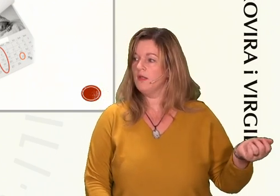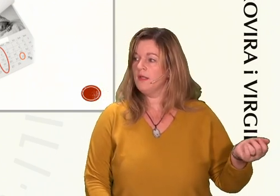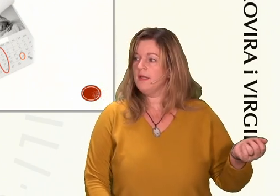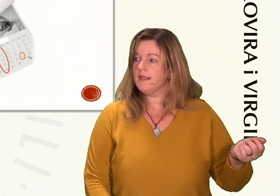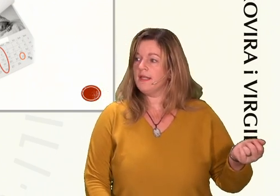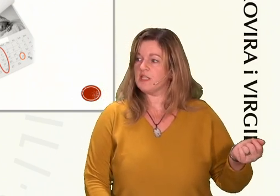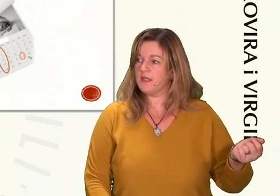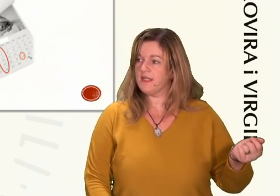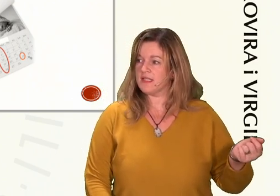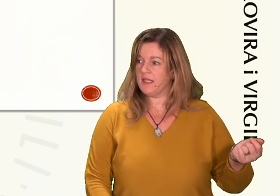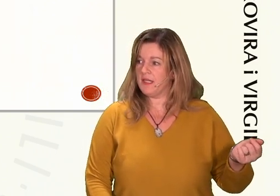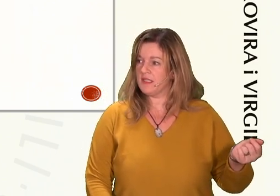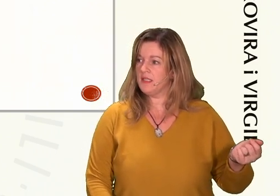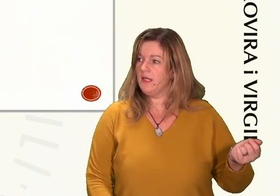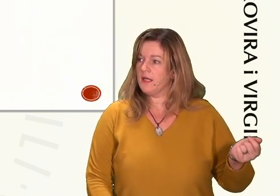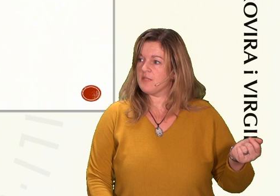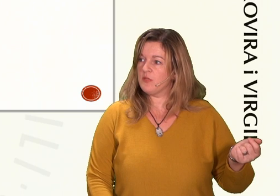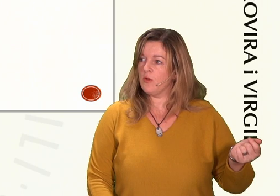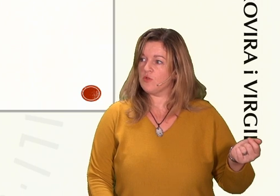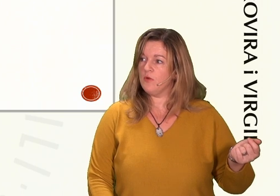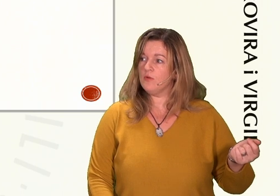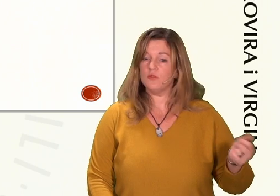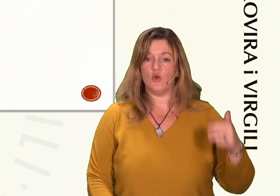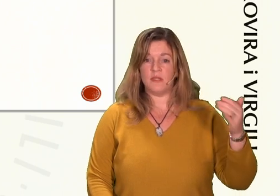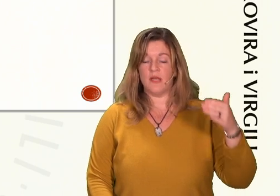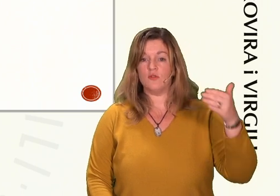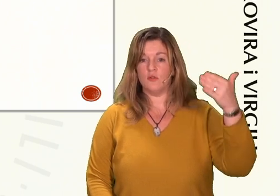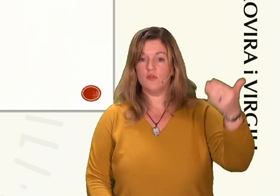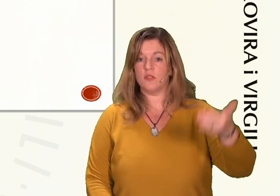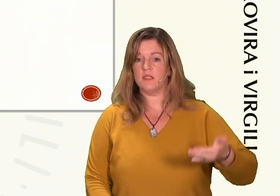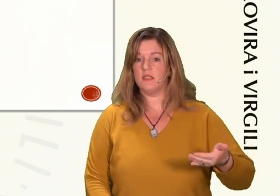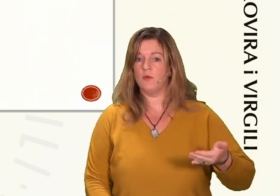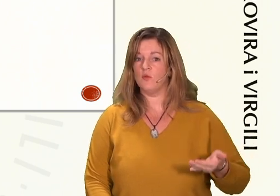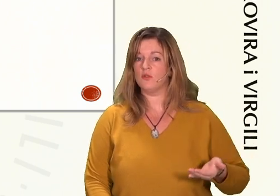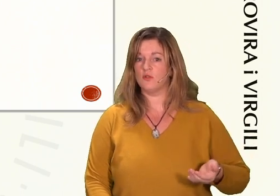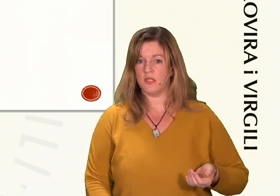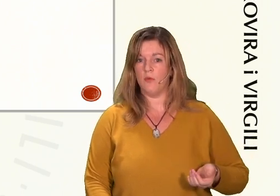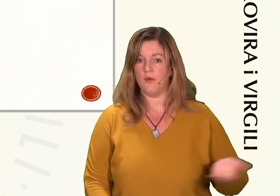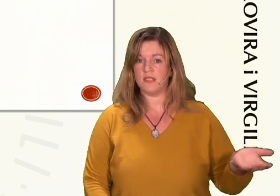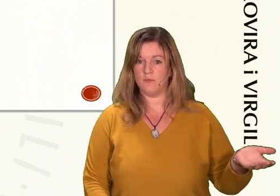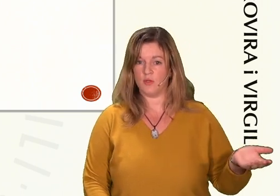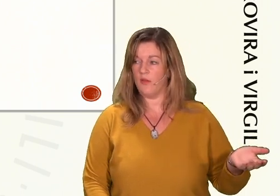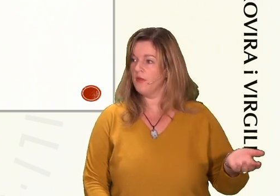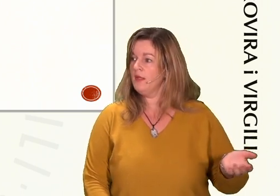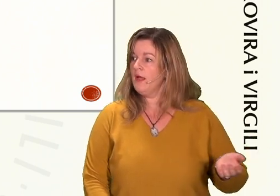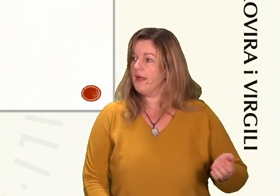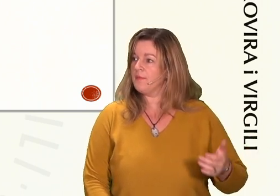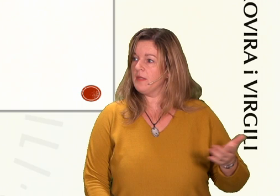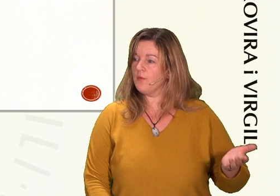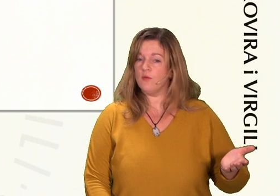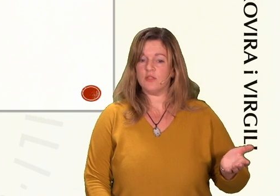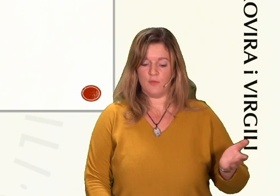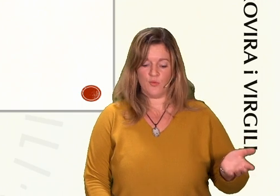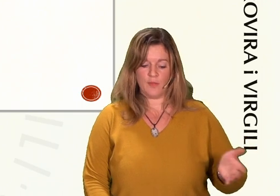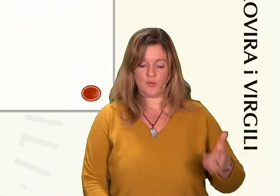matriculado. Y las prácticas clínicas. Respecto a los módulos, comentaros los 7 módulos de los que se compone este posgrado. El